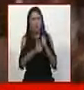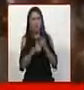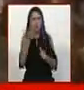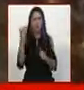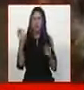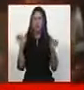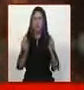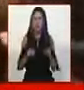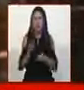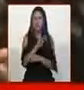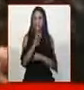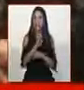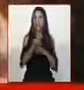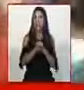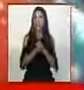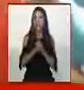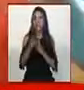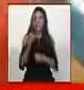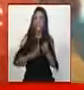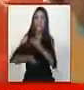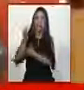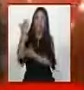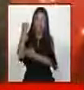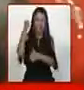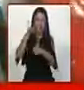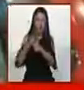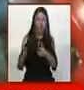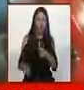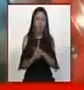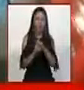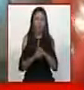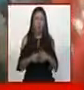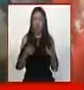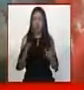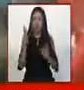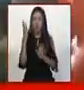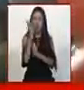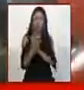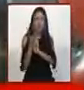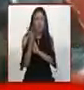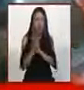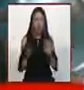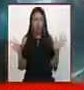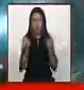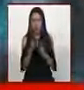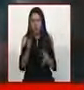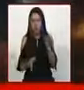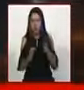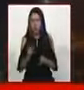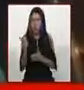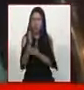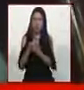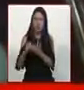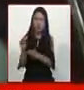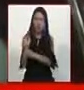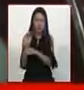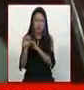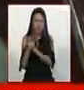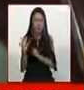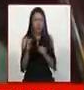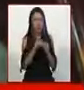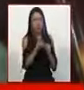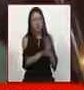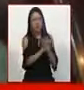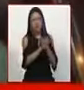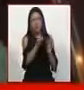Fiscalía General la gestión pasada. La decisión se dio a conocer después de más de 4 horas de audiencia en la que partes como la Fiscalía y la defensa del imputado